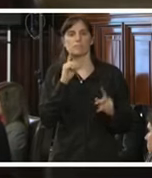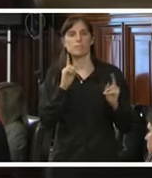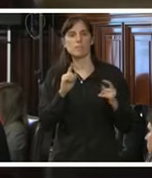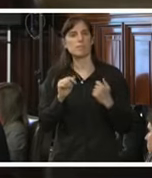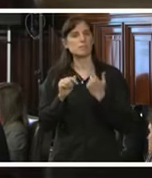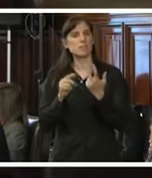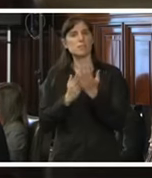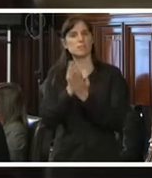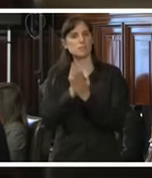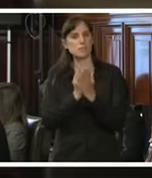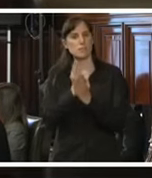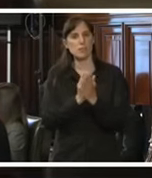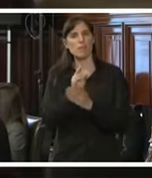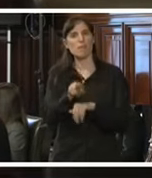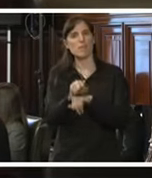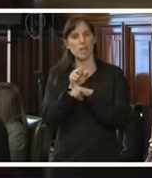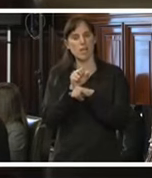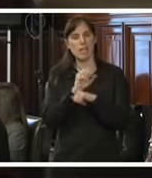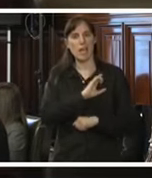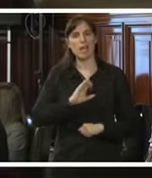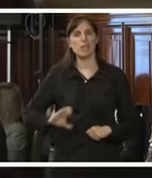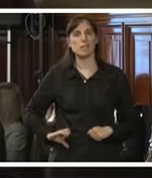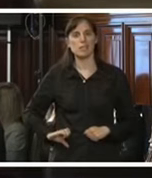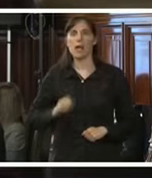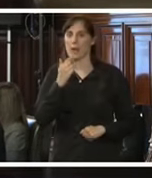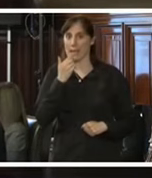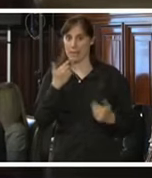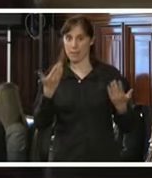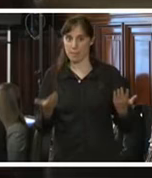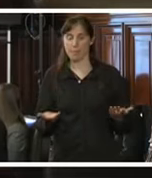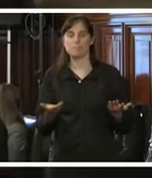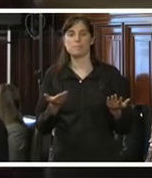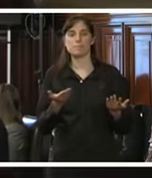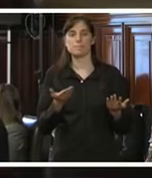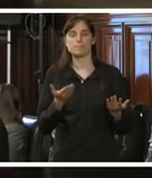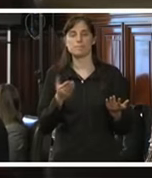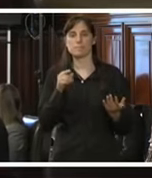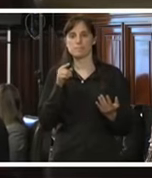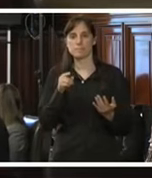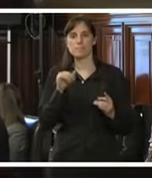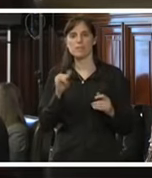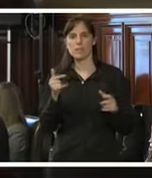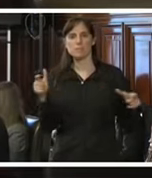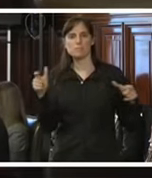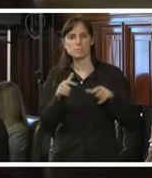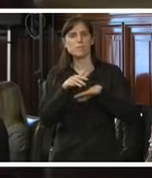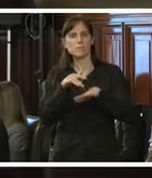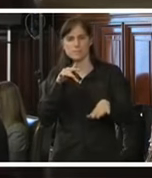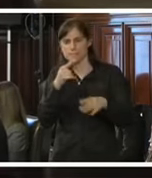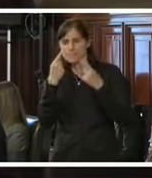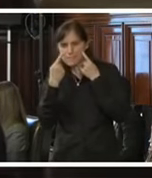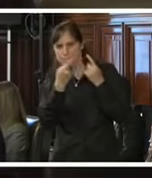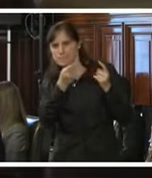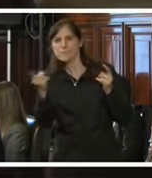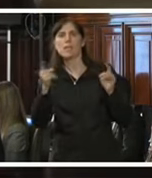la vacancia de la Fiscalía General del Estado, por ejemplo, el Consejo de la Magistratura realizó audiencias en donde se escucharon a